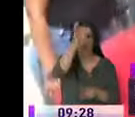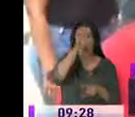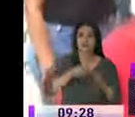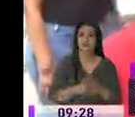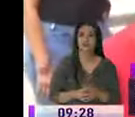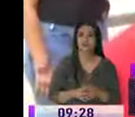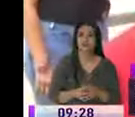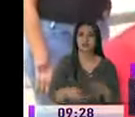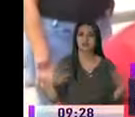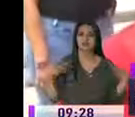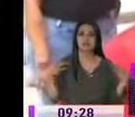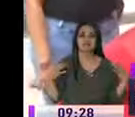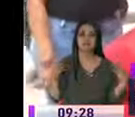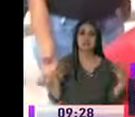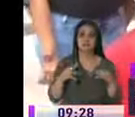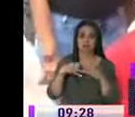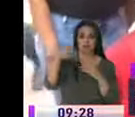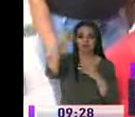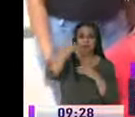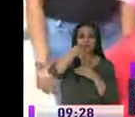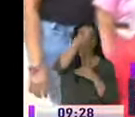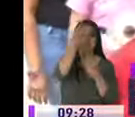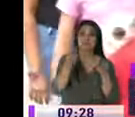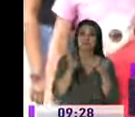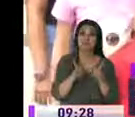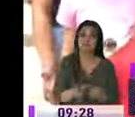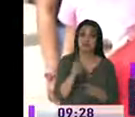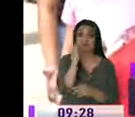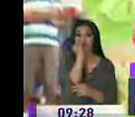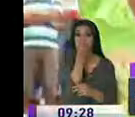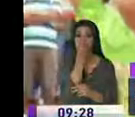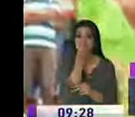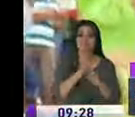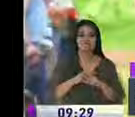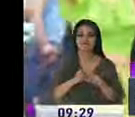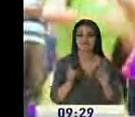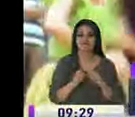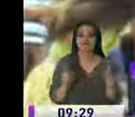Hasta vestida con las hojas de maíz se hace, flores, de todo.